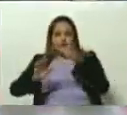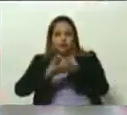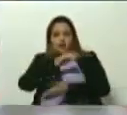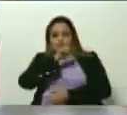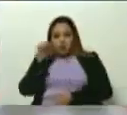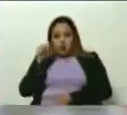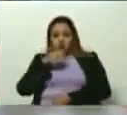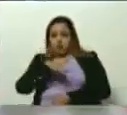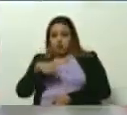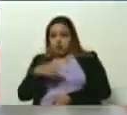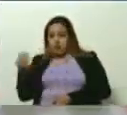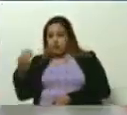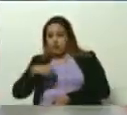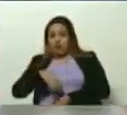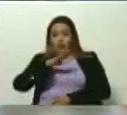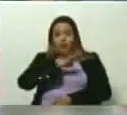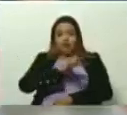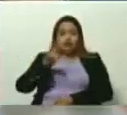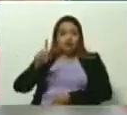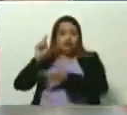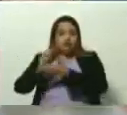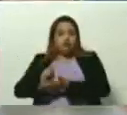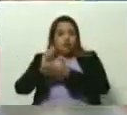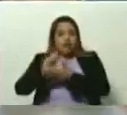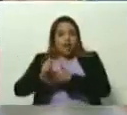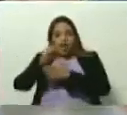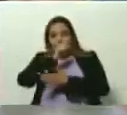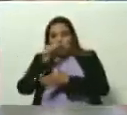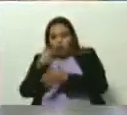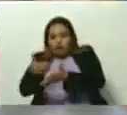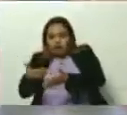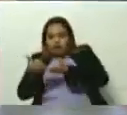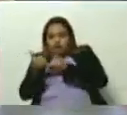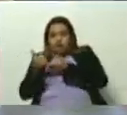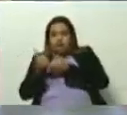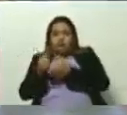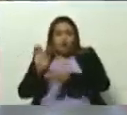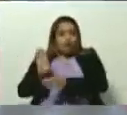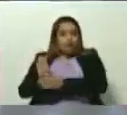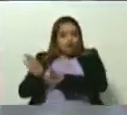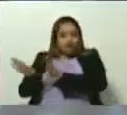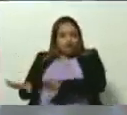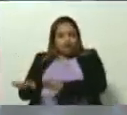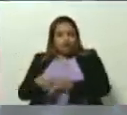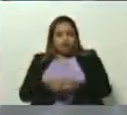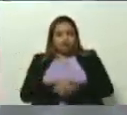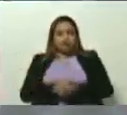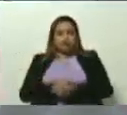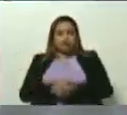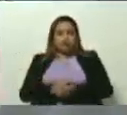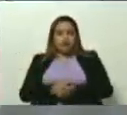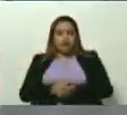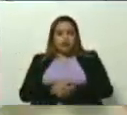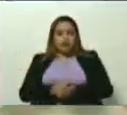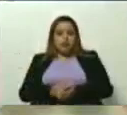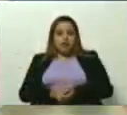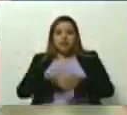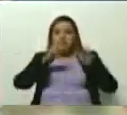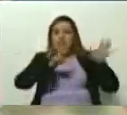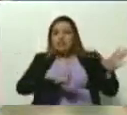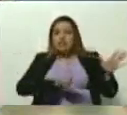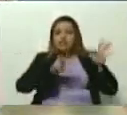Nosotros tenemos ya más de 41 toneladas de drogas incautadas y tenemos 78